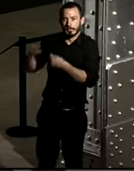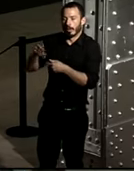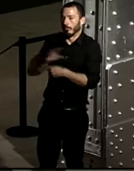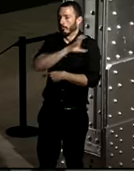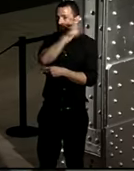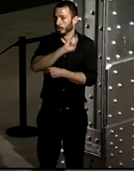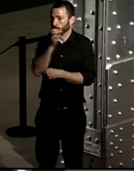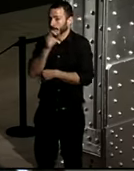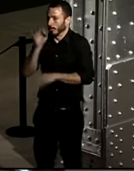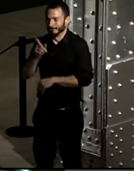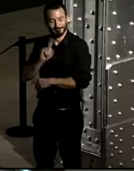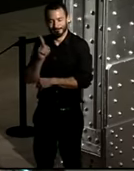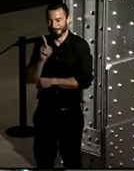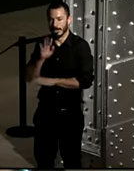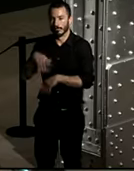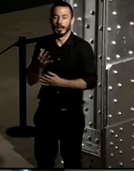sitios, que tengas que